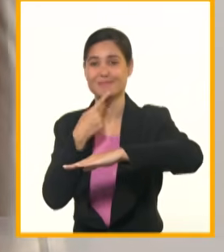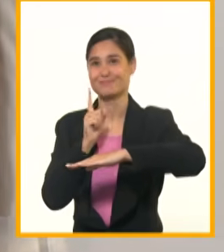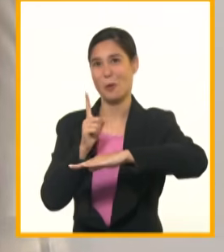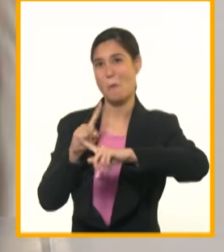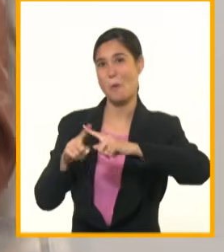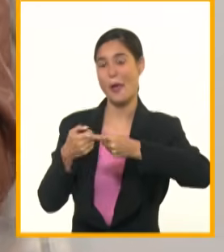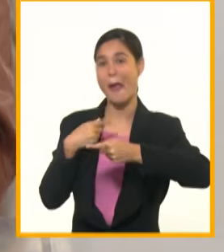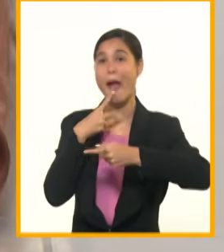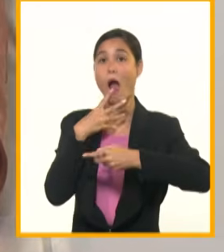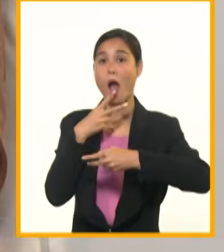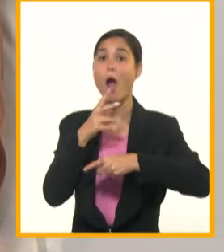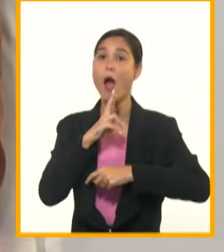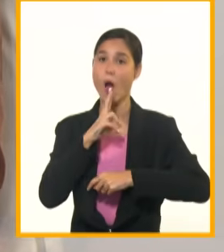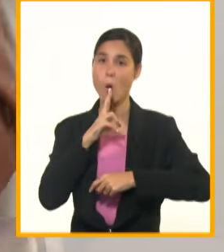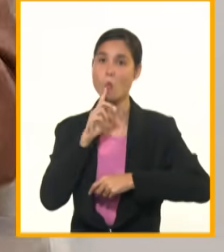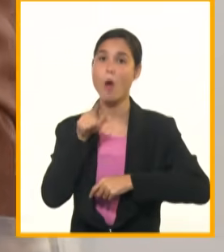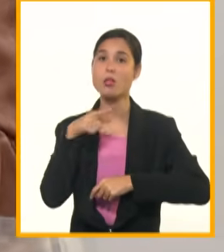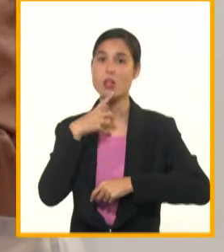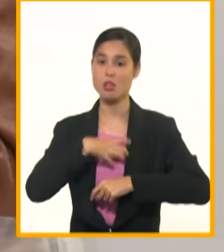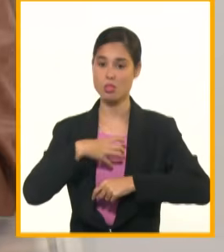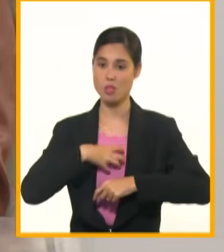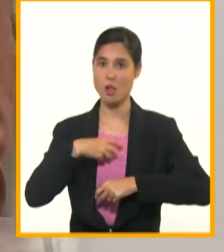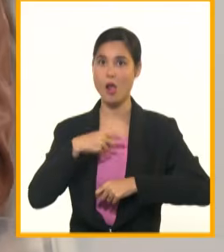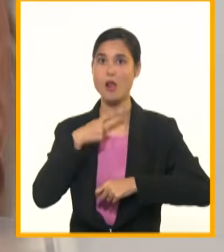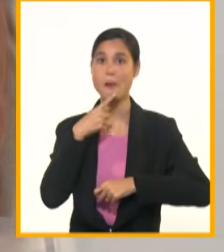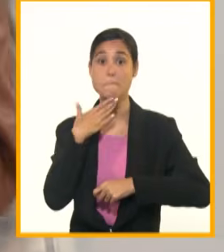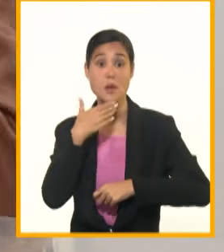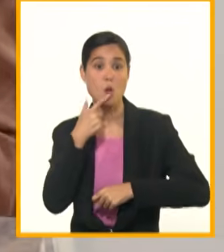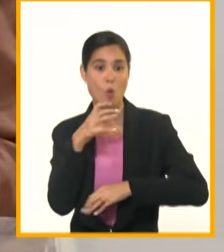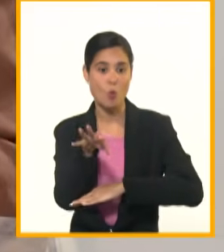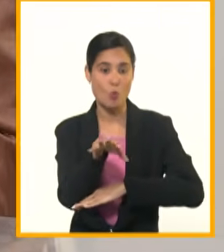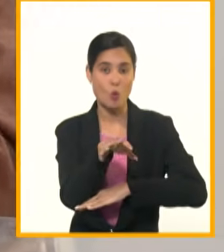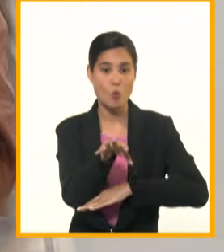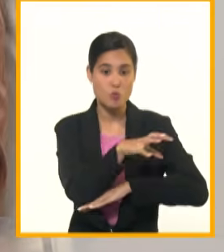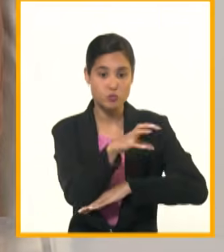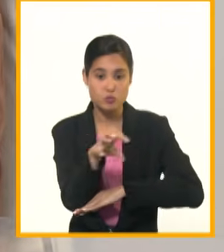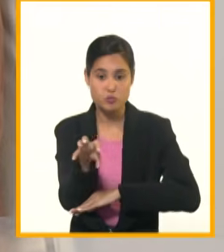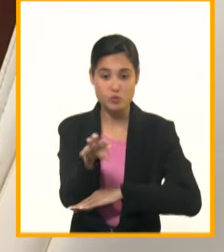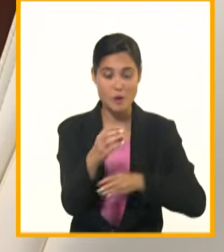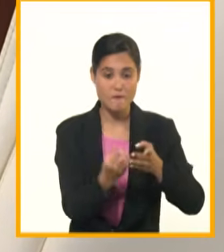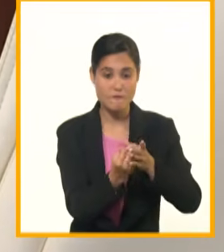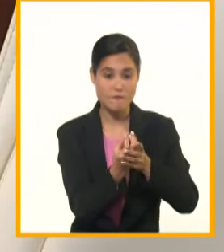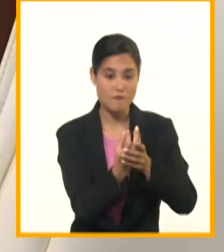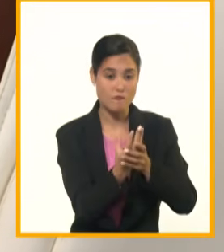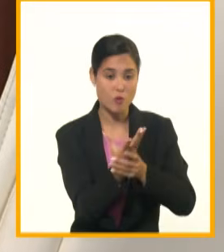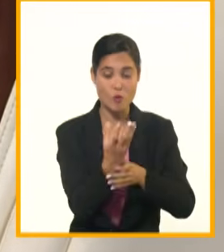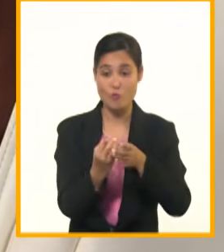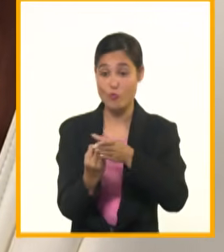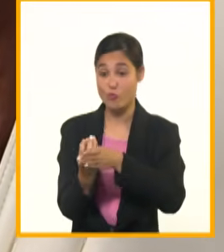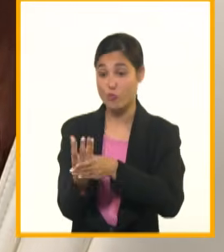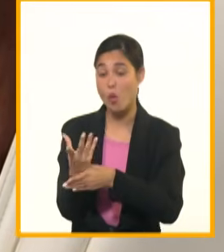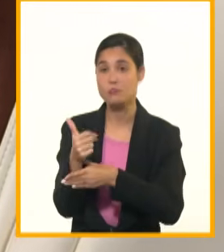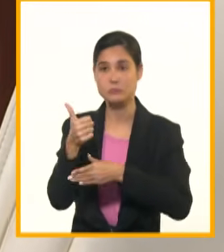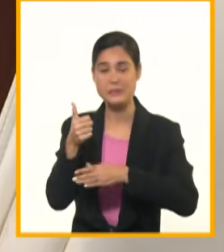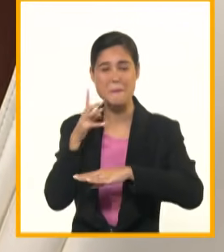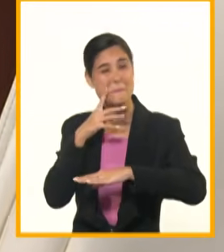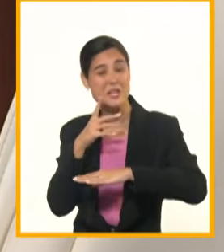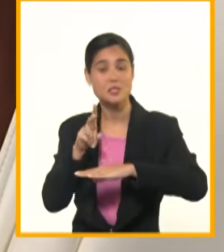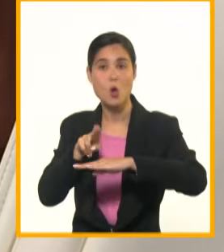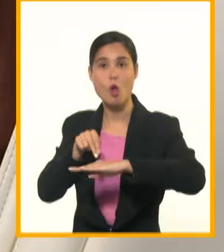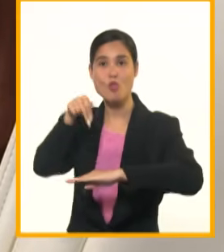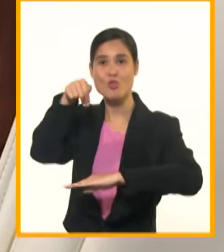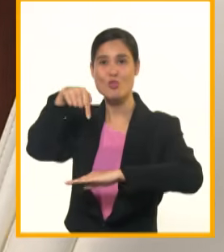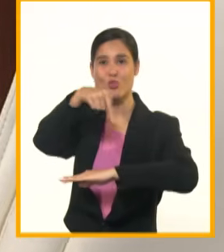buena, pero tiene otras condiciones materiales más complejas, pero que también hay